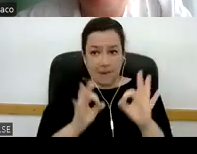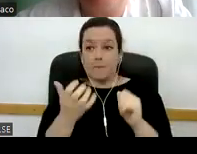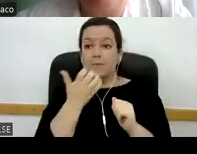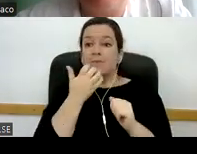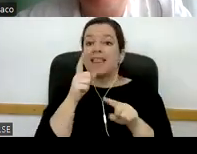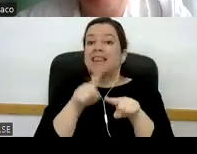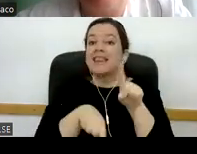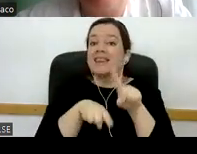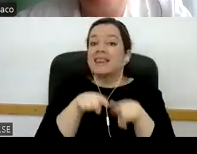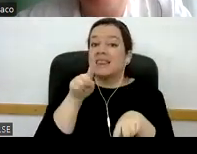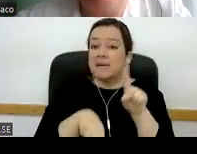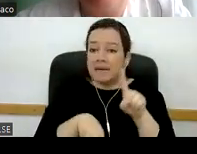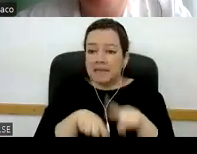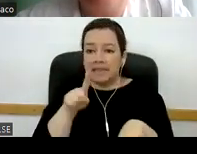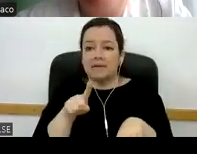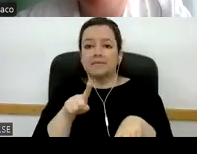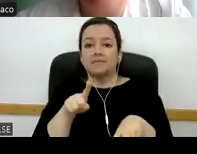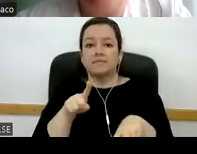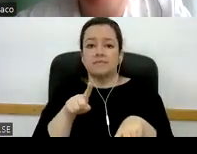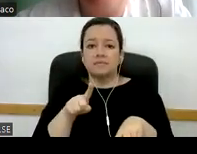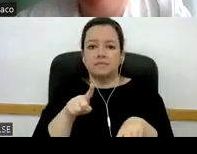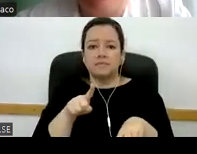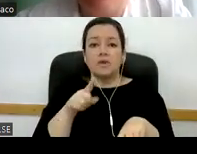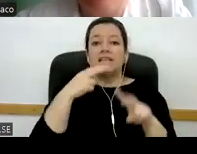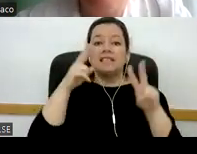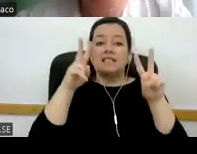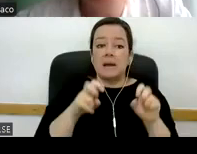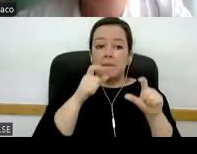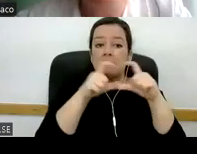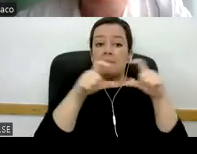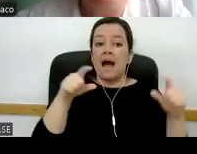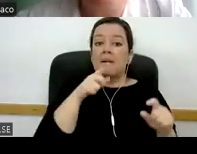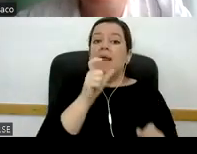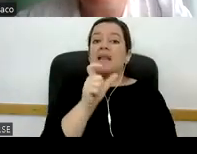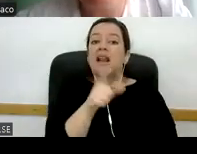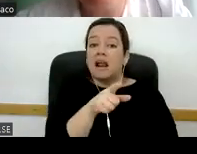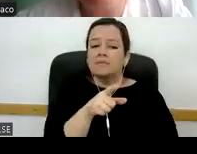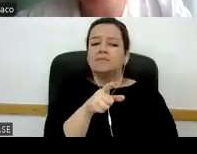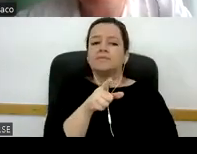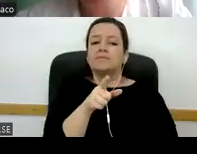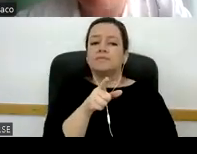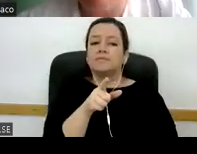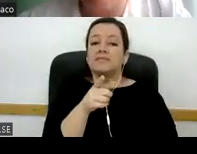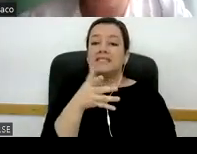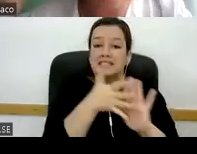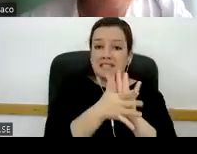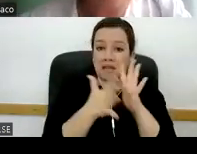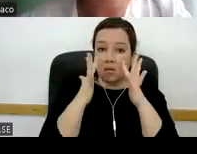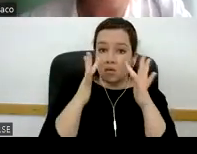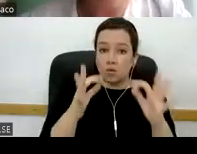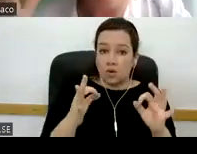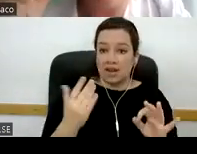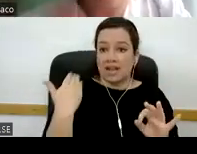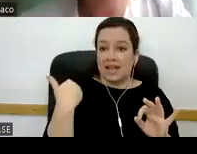si se mide por el score de la Corte de Framingham o por el Regicor, indica una probabilidad que existe a 10 años en el